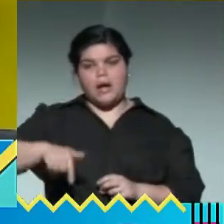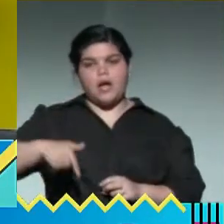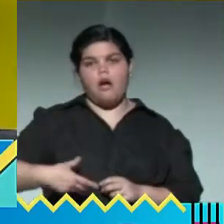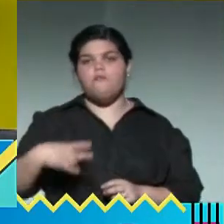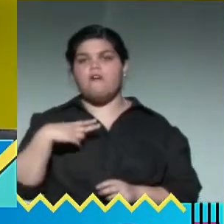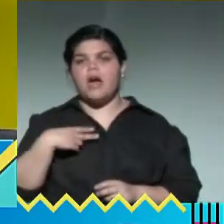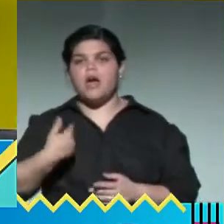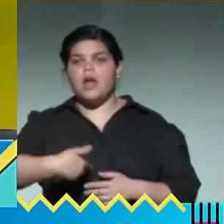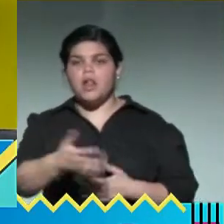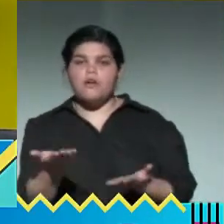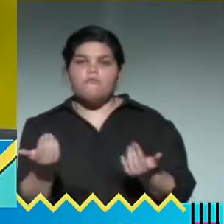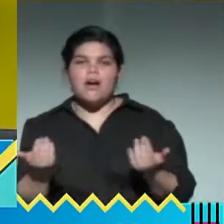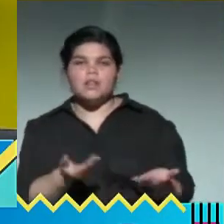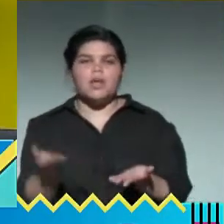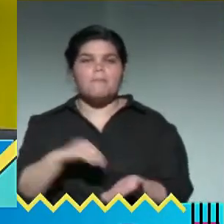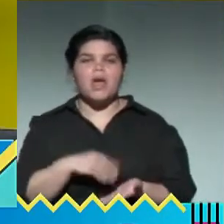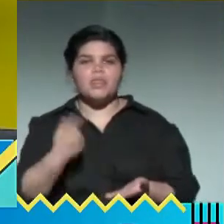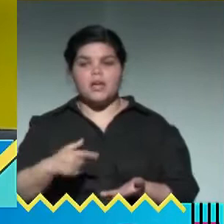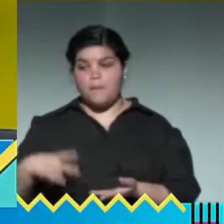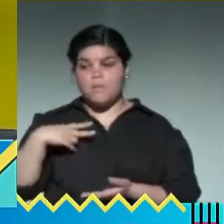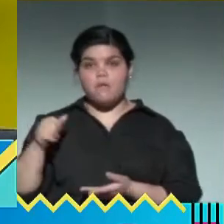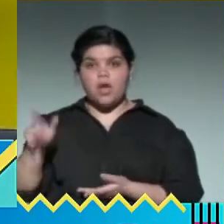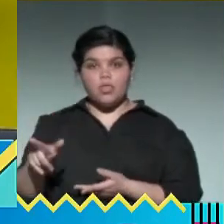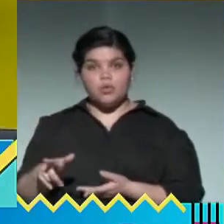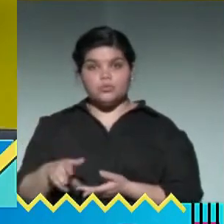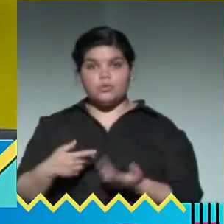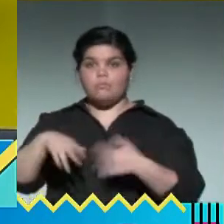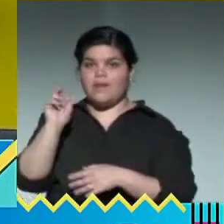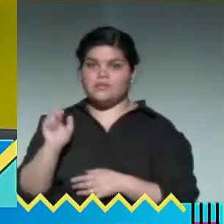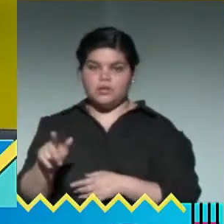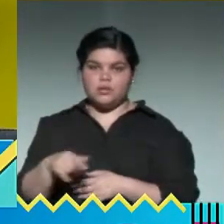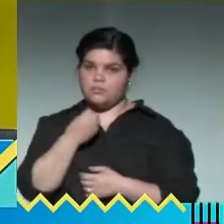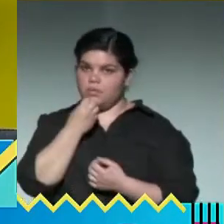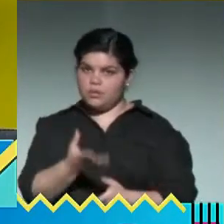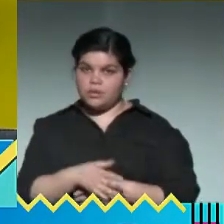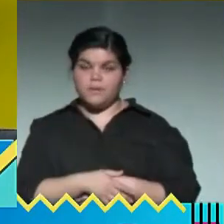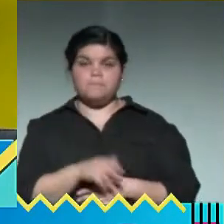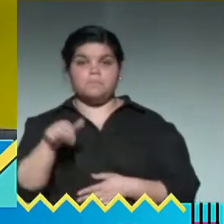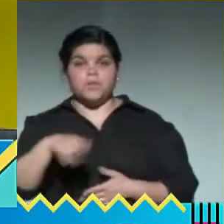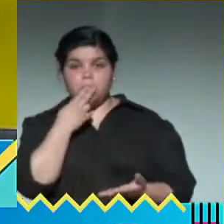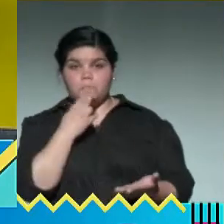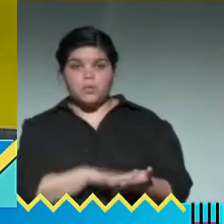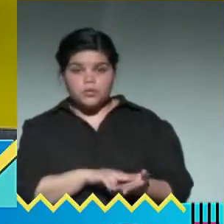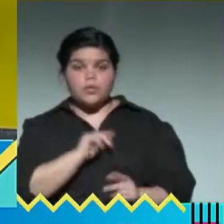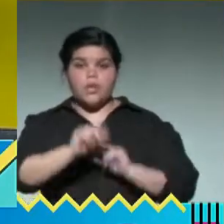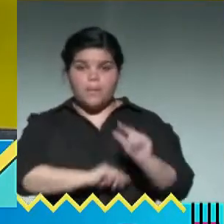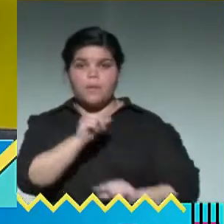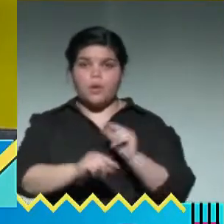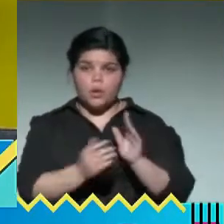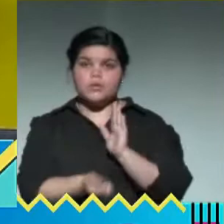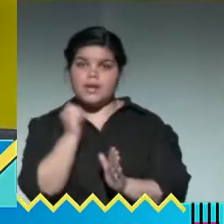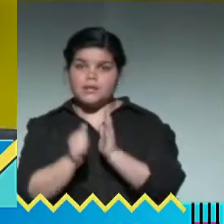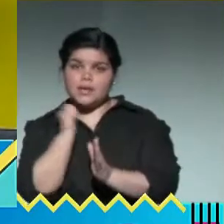yo creo que tenemos que ir a un camino en donde vayamos sacando impuestos. Ahora, ¿los impuestos son una definición